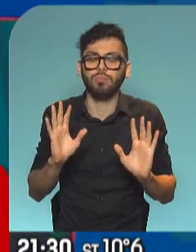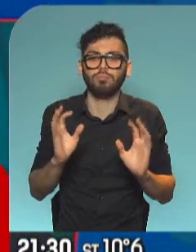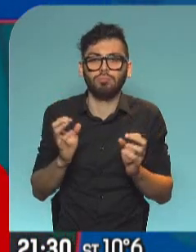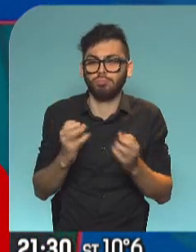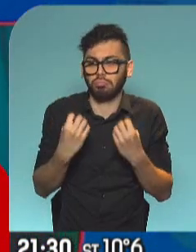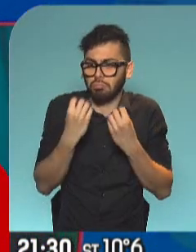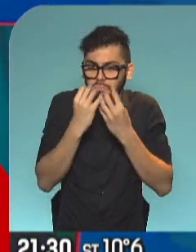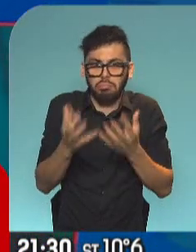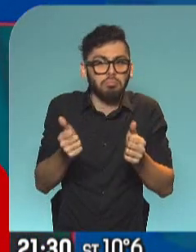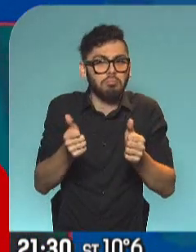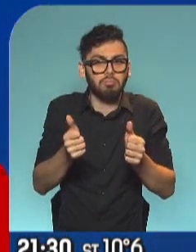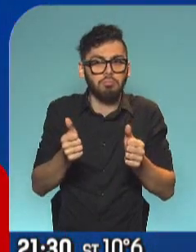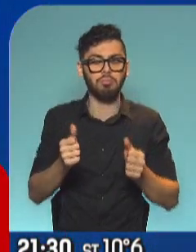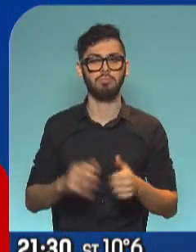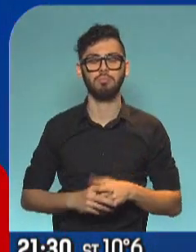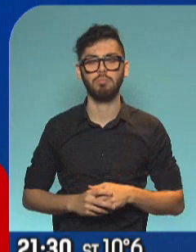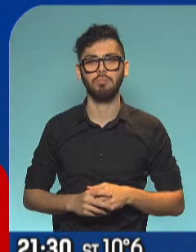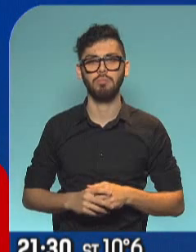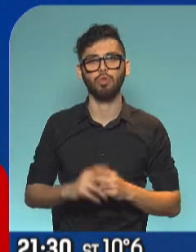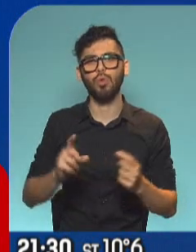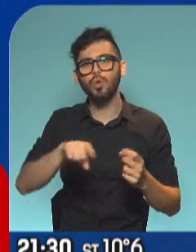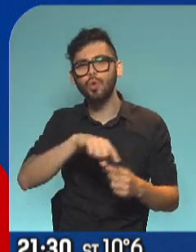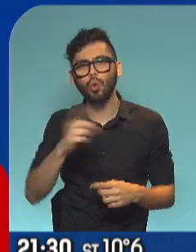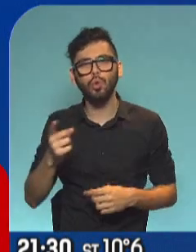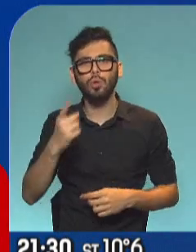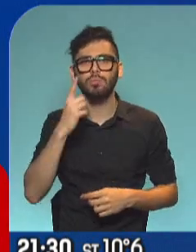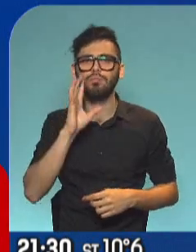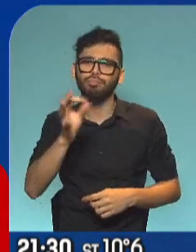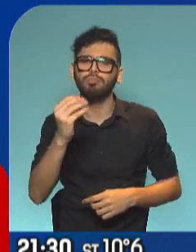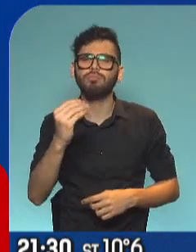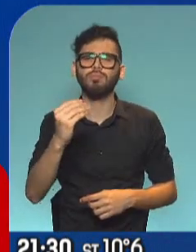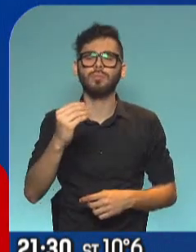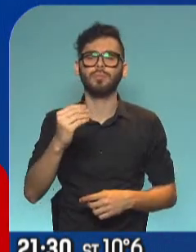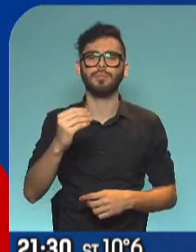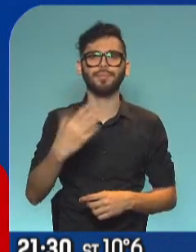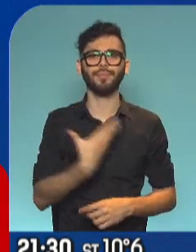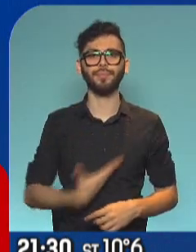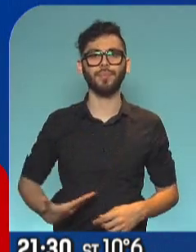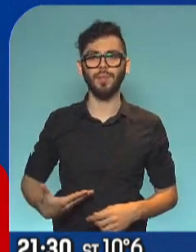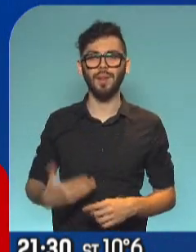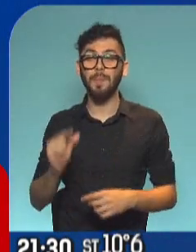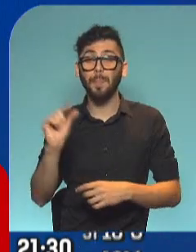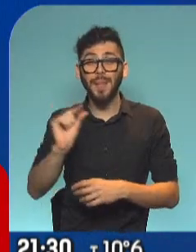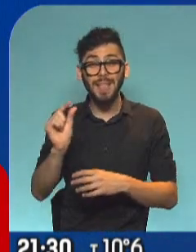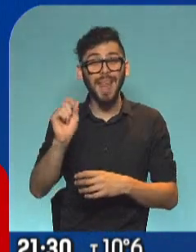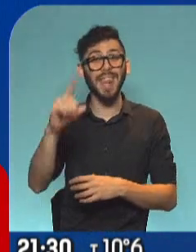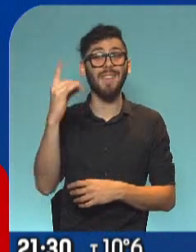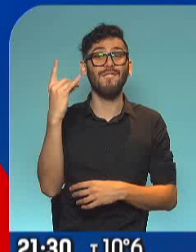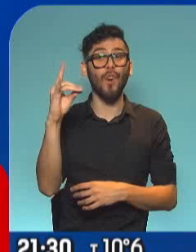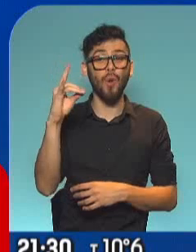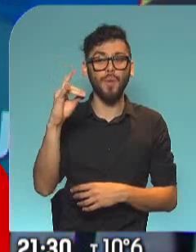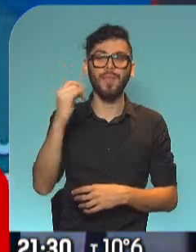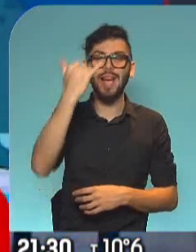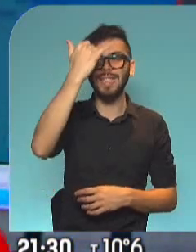bastante favorable. Otro de los casos que vimos recientemente es el de la presidenta interina de Bolivia,